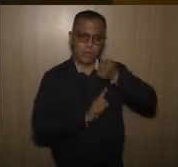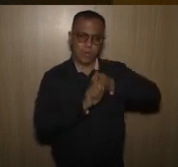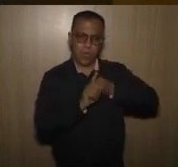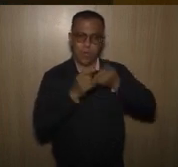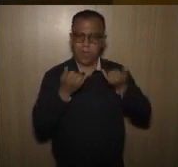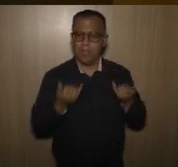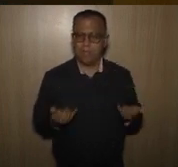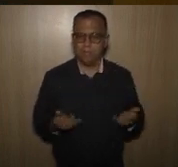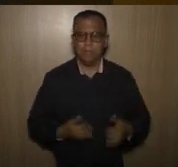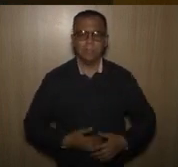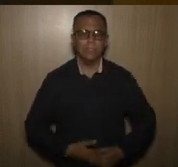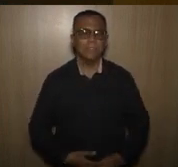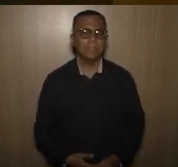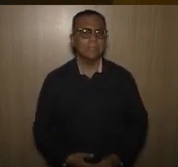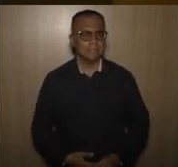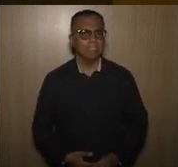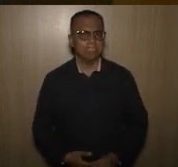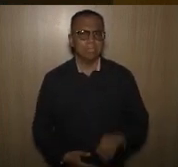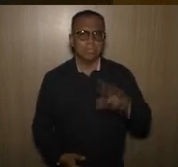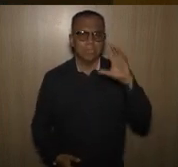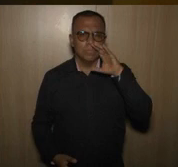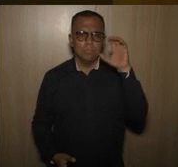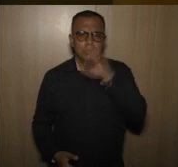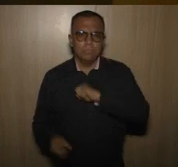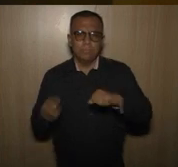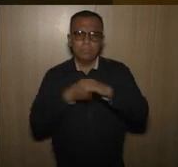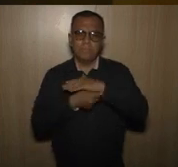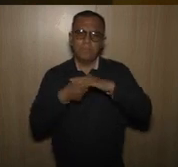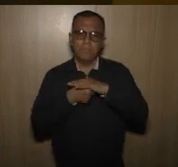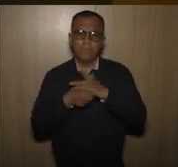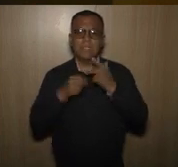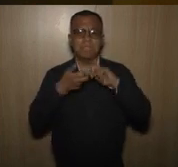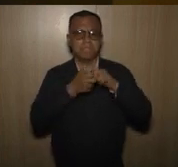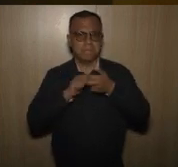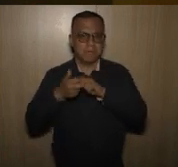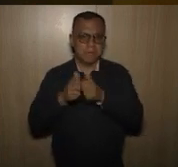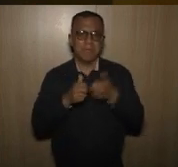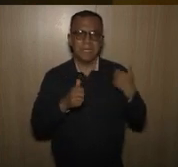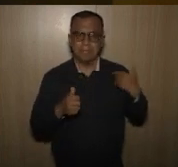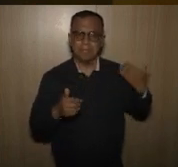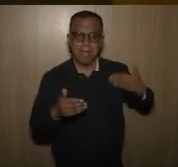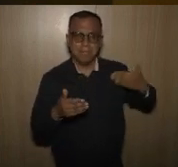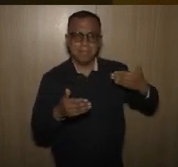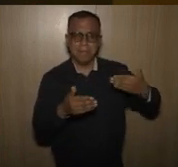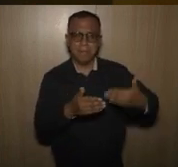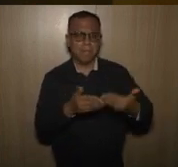momento, nos damos cuenta de una situación problemática que se venía dando,